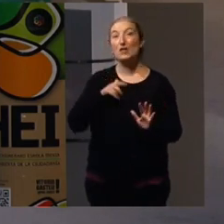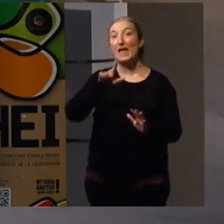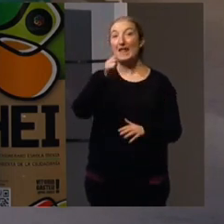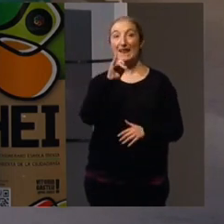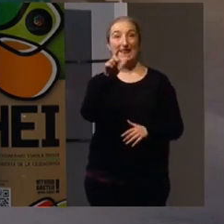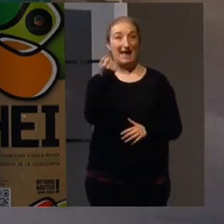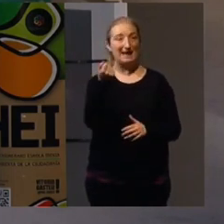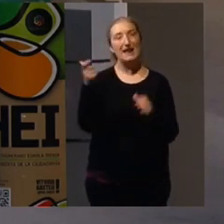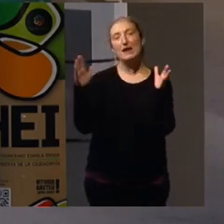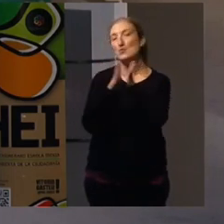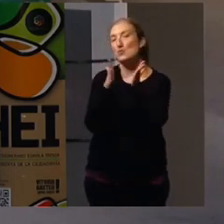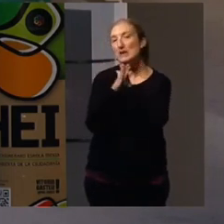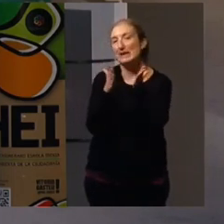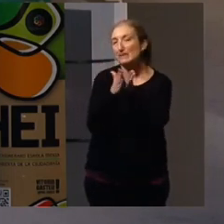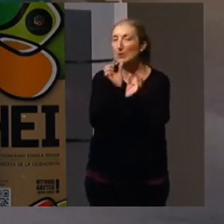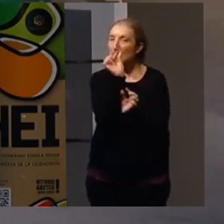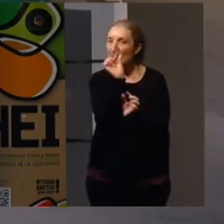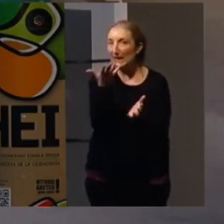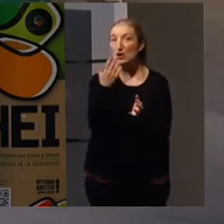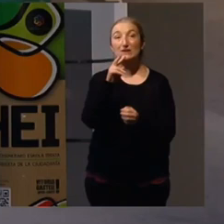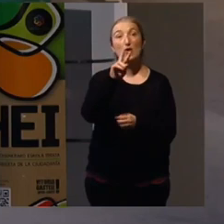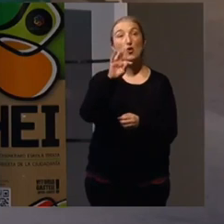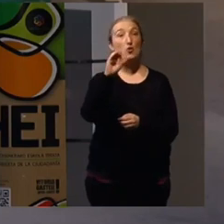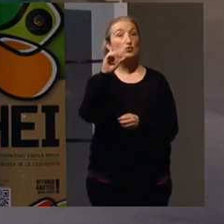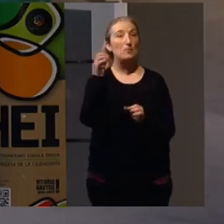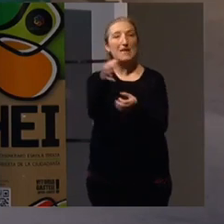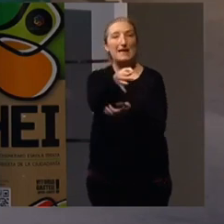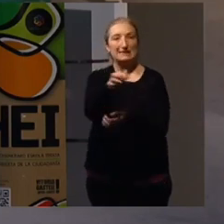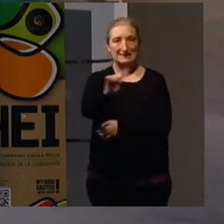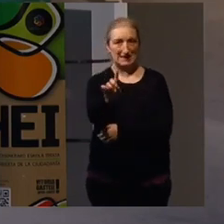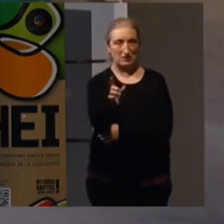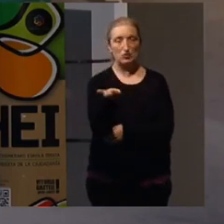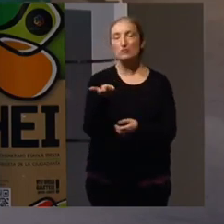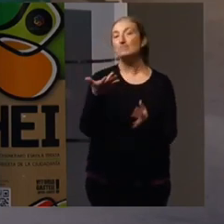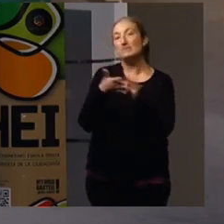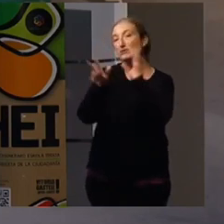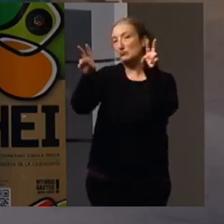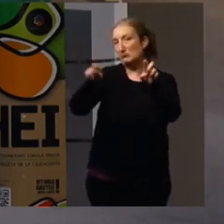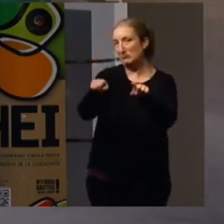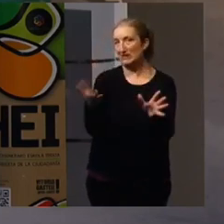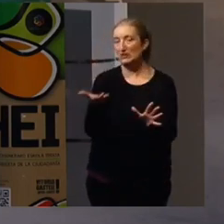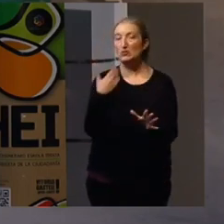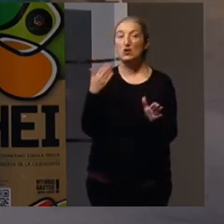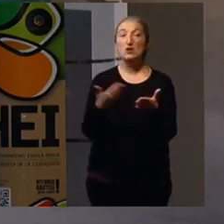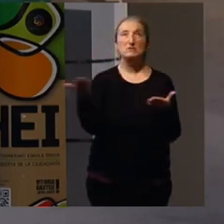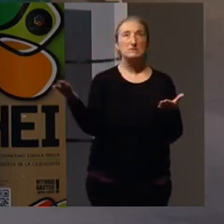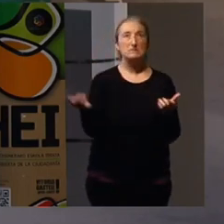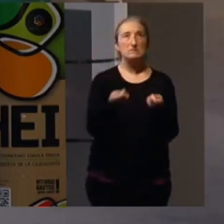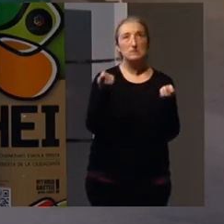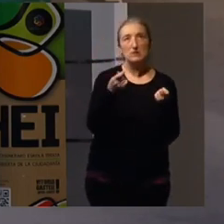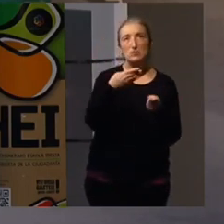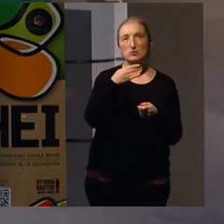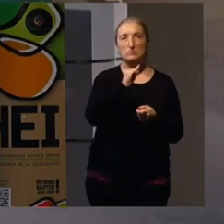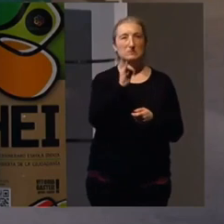Laila Martínez en un librito muy súper recomendable que se llama Utopía no es una isla, ¿vale? Que editado por Episcaya, si no recuerdo